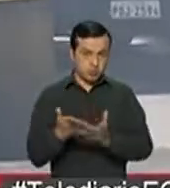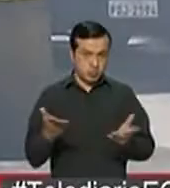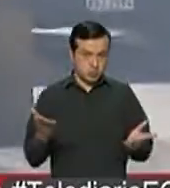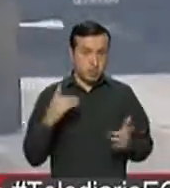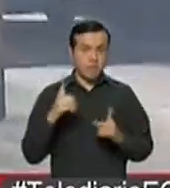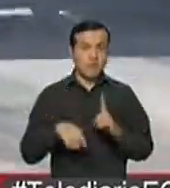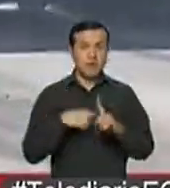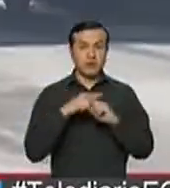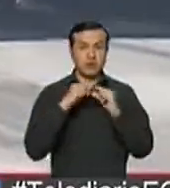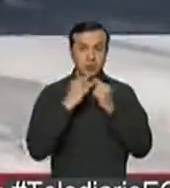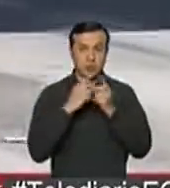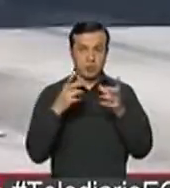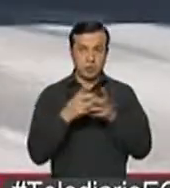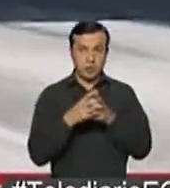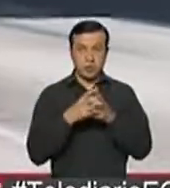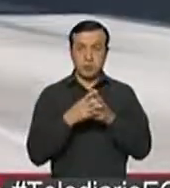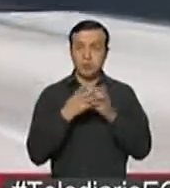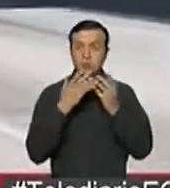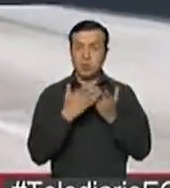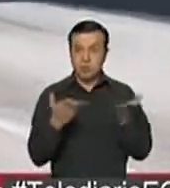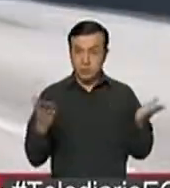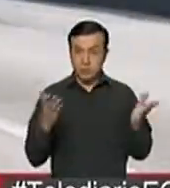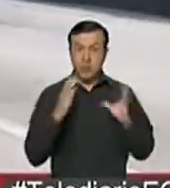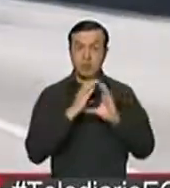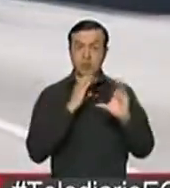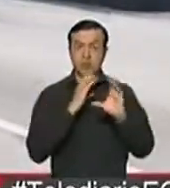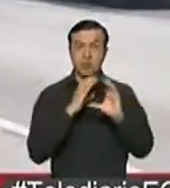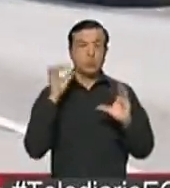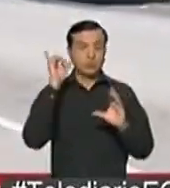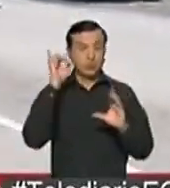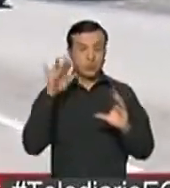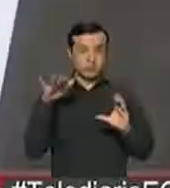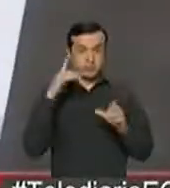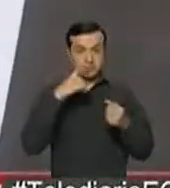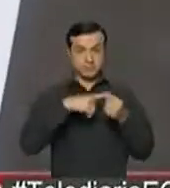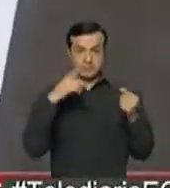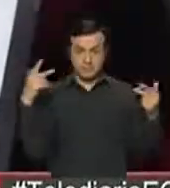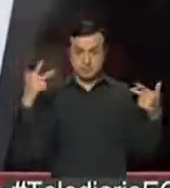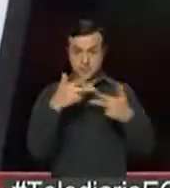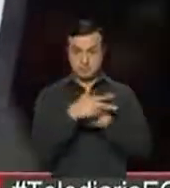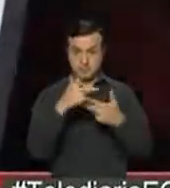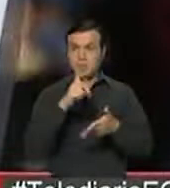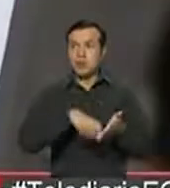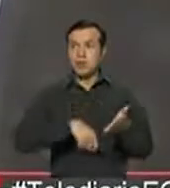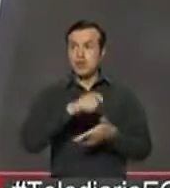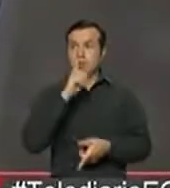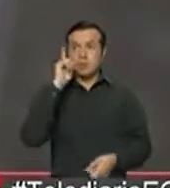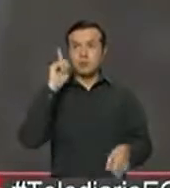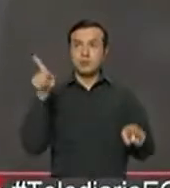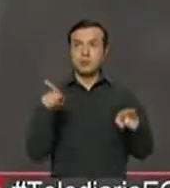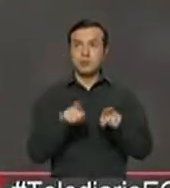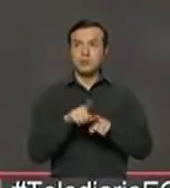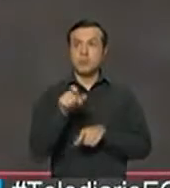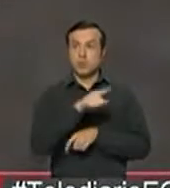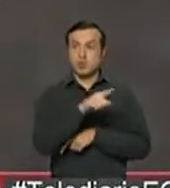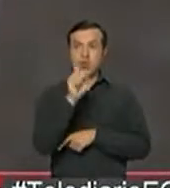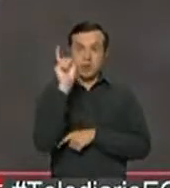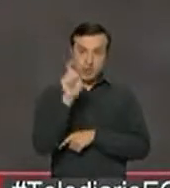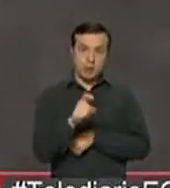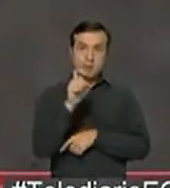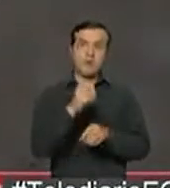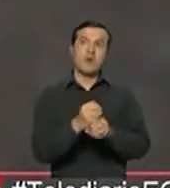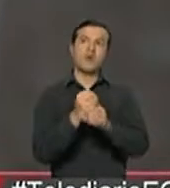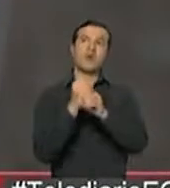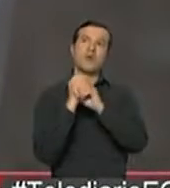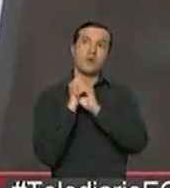el Consorcio de Operadores Intercantonales del Valle de los Chillos. De todas maneras, se aprobó una ordenanza que determina el uso obligatorio del